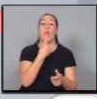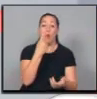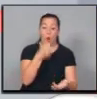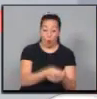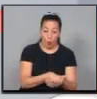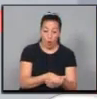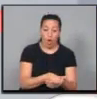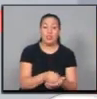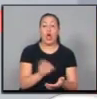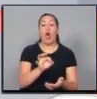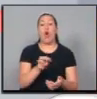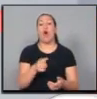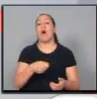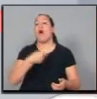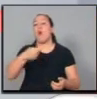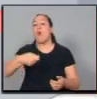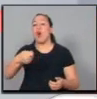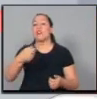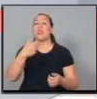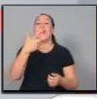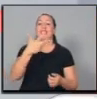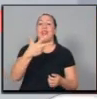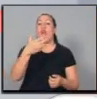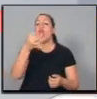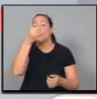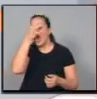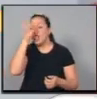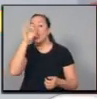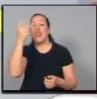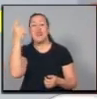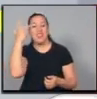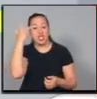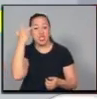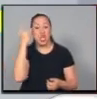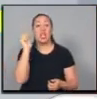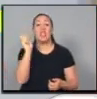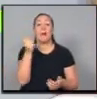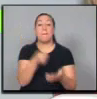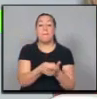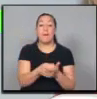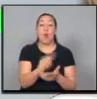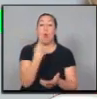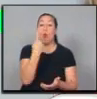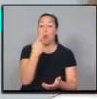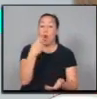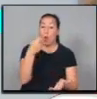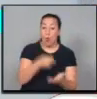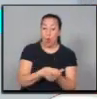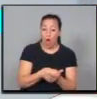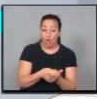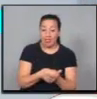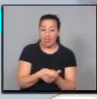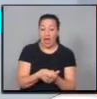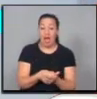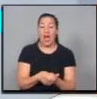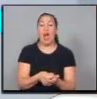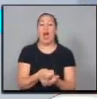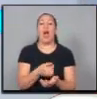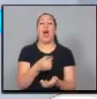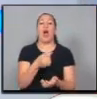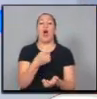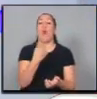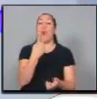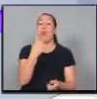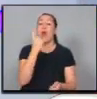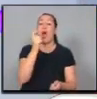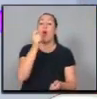en varias, en 3, en 12 o en 18. Y se supone que quien pague en una sola cuota y en efectivo va a tener un